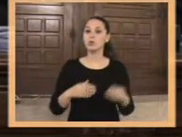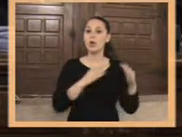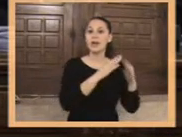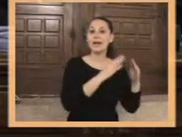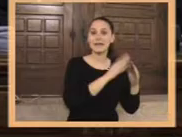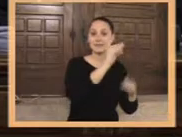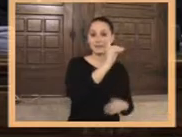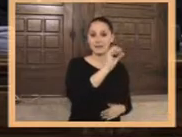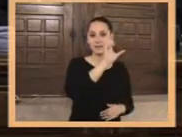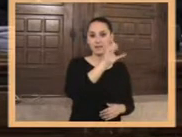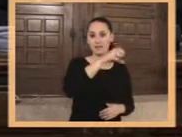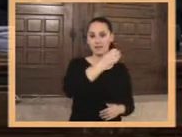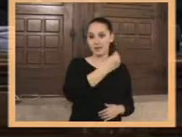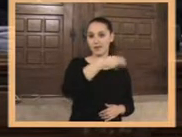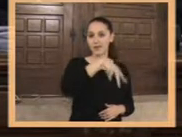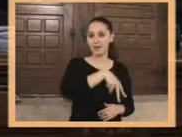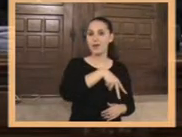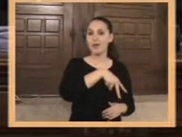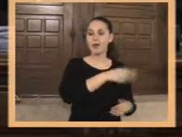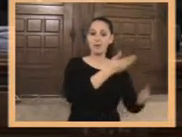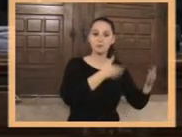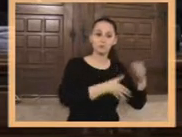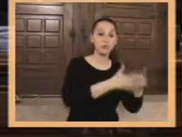DEAN y el espacio que ocupaban anteriormente